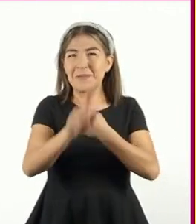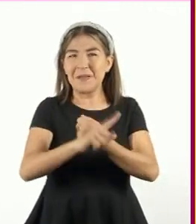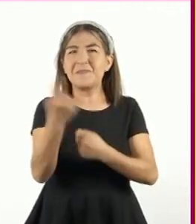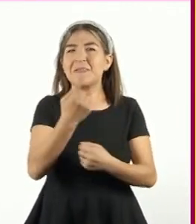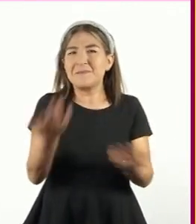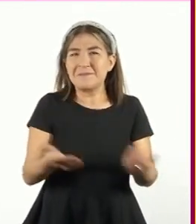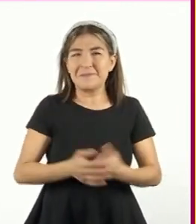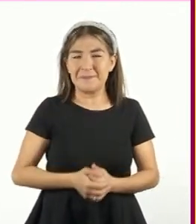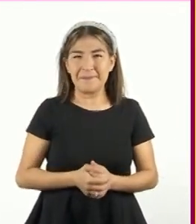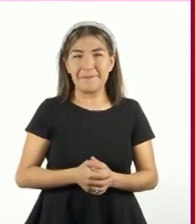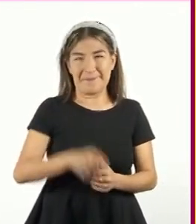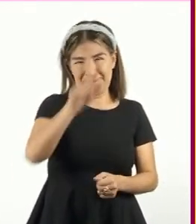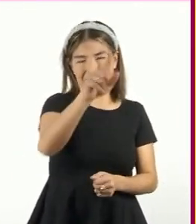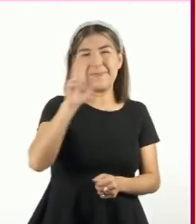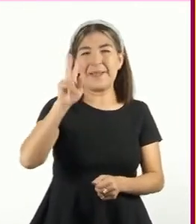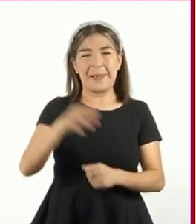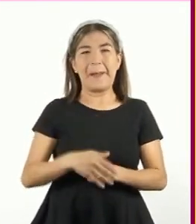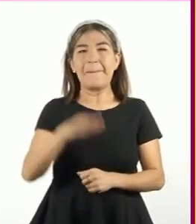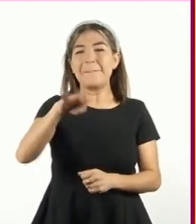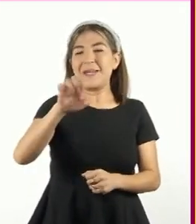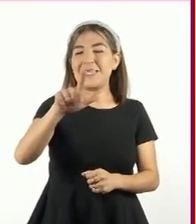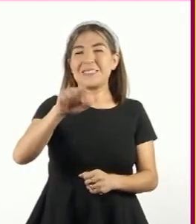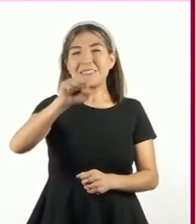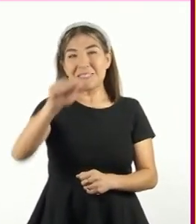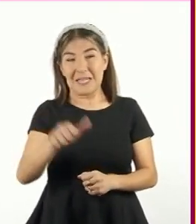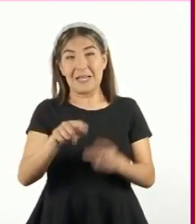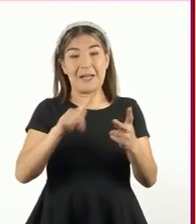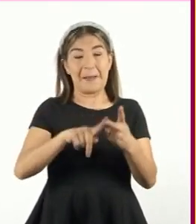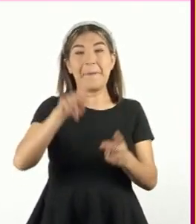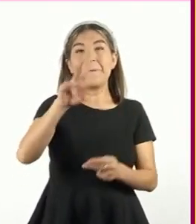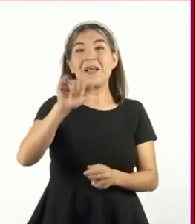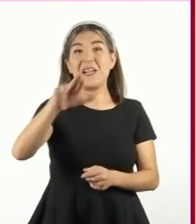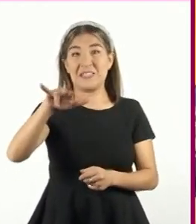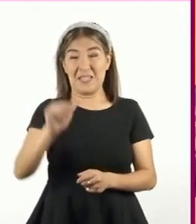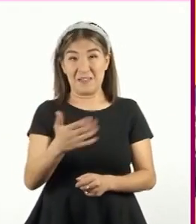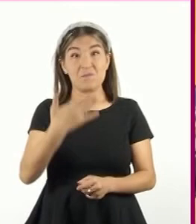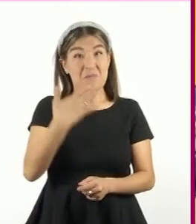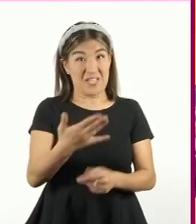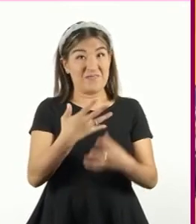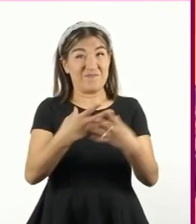ustedes, Melissa y Vianney fueron asertivas en sus reacciones.